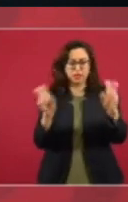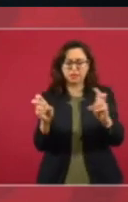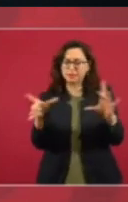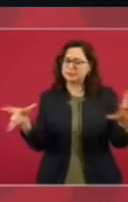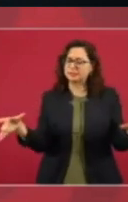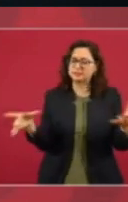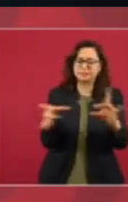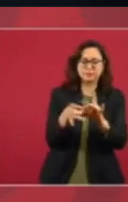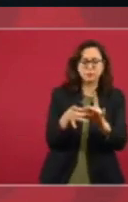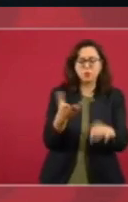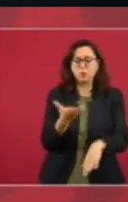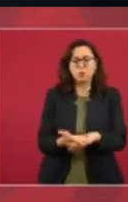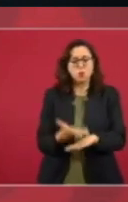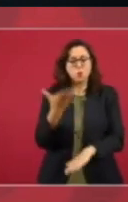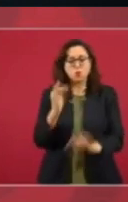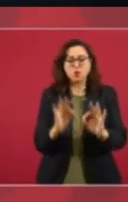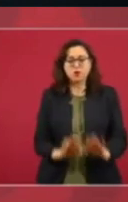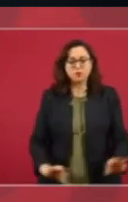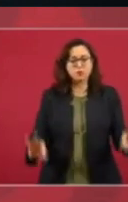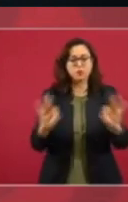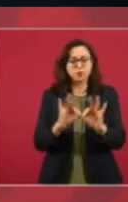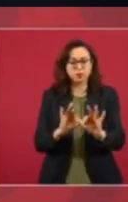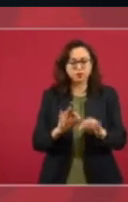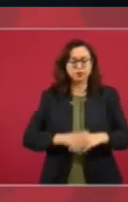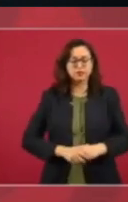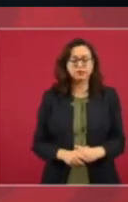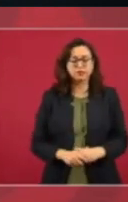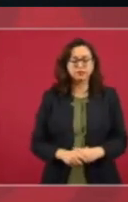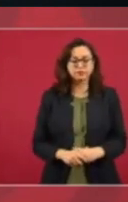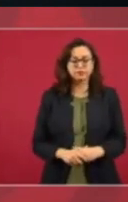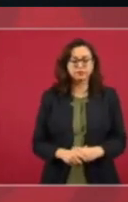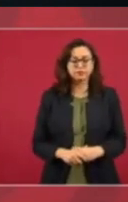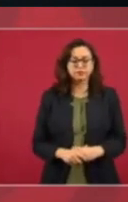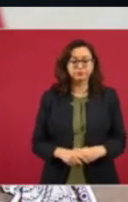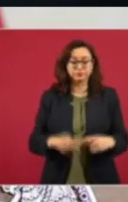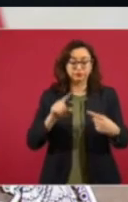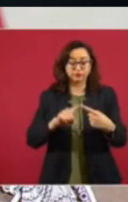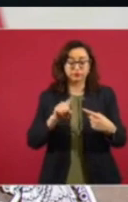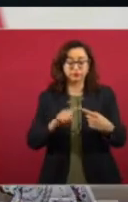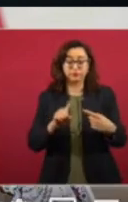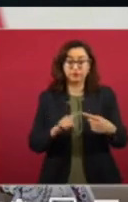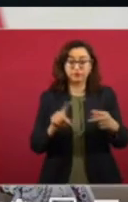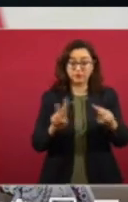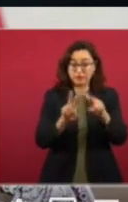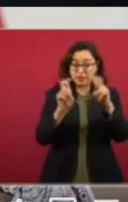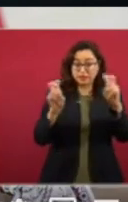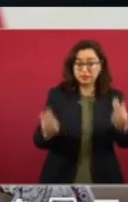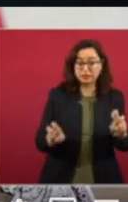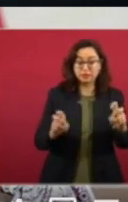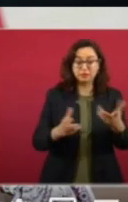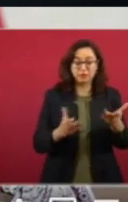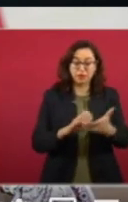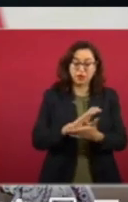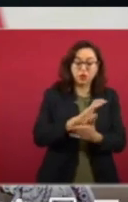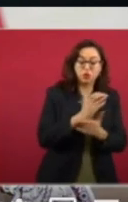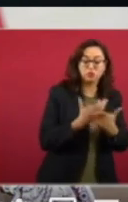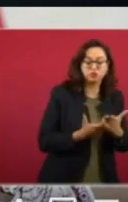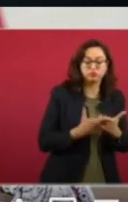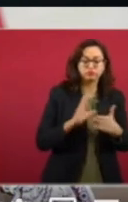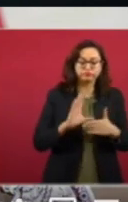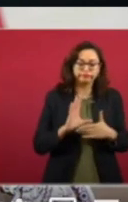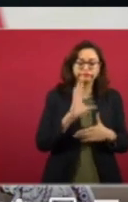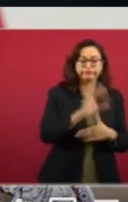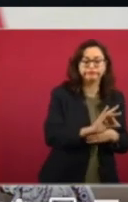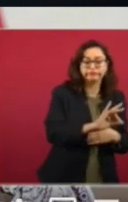interrelacionados, muy importantes, lo que tiene que ver con la subcontratación y lo que tiene que ver con el